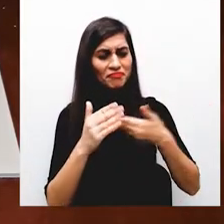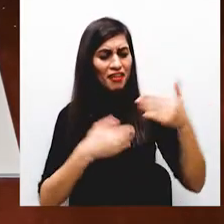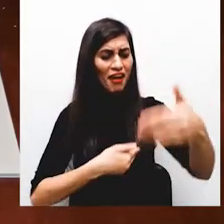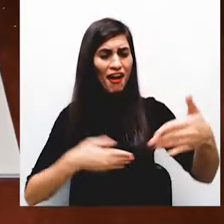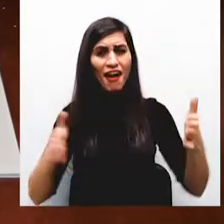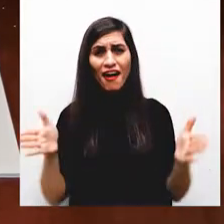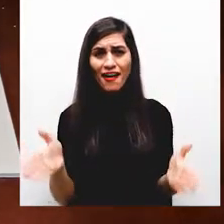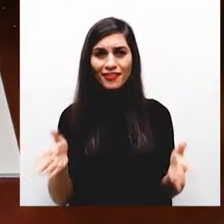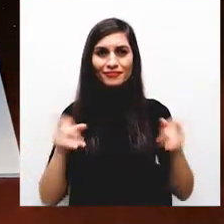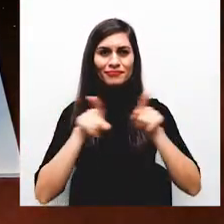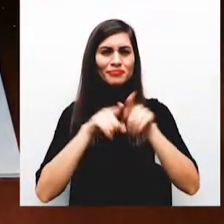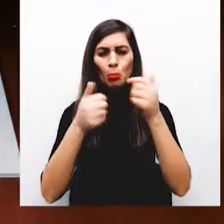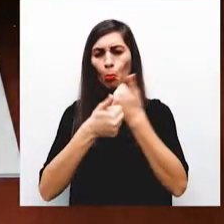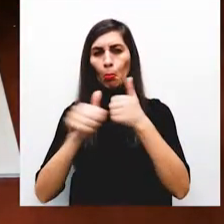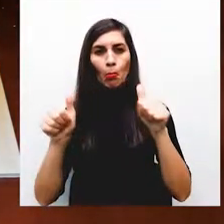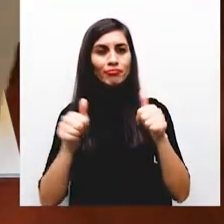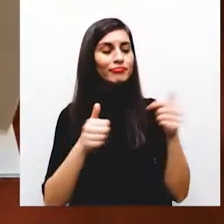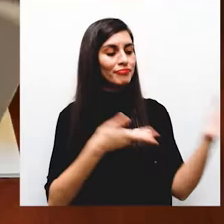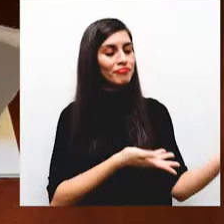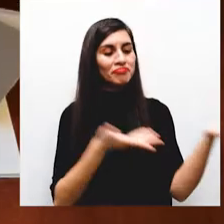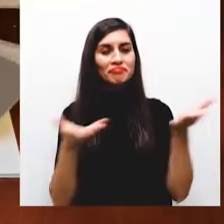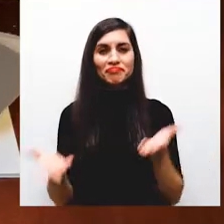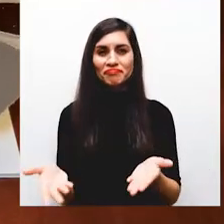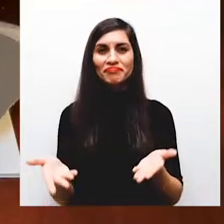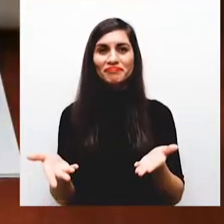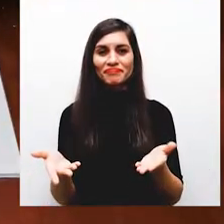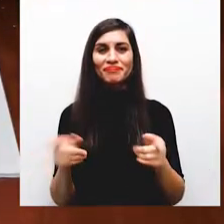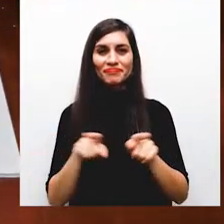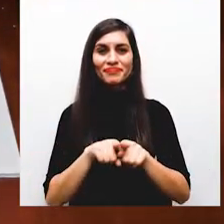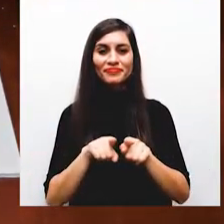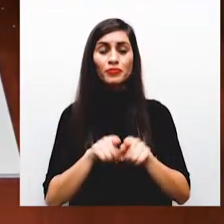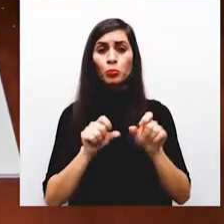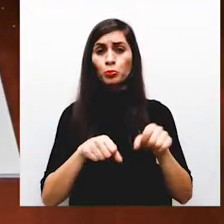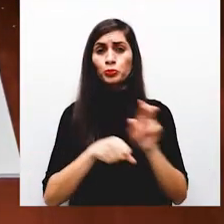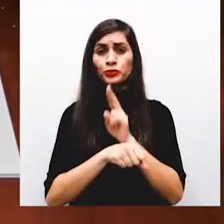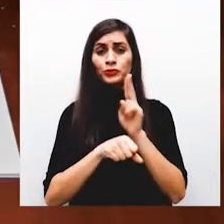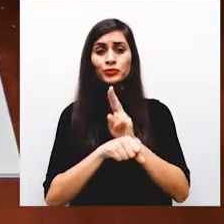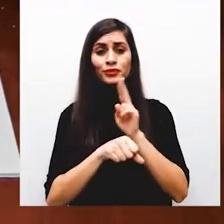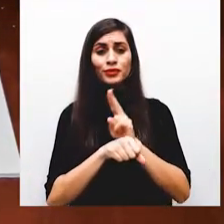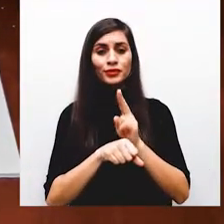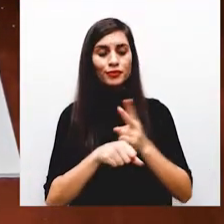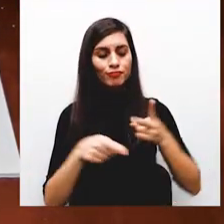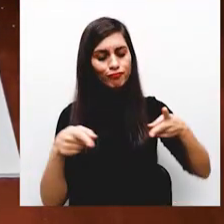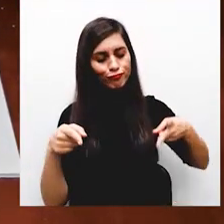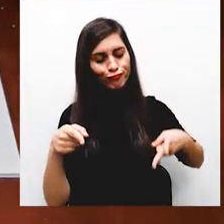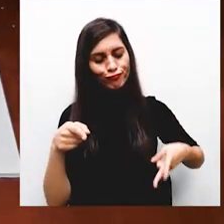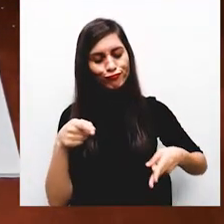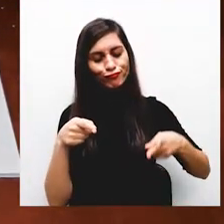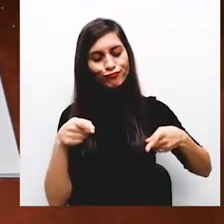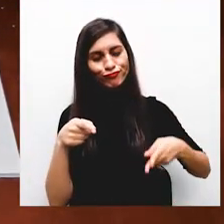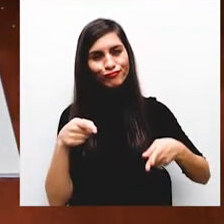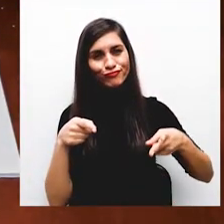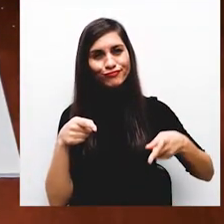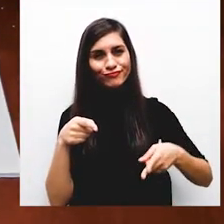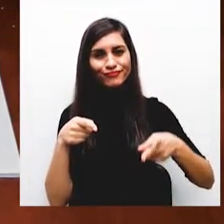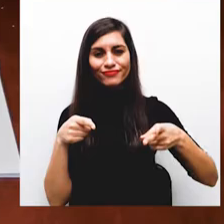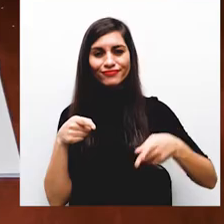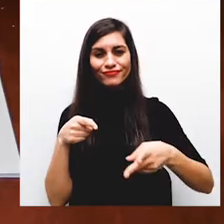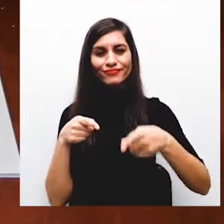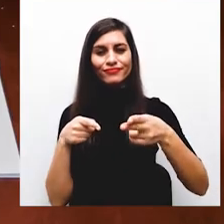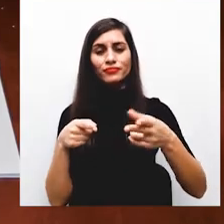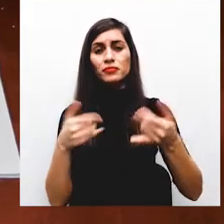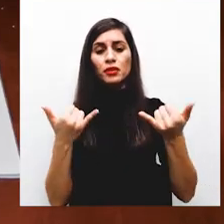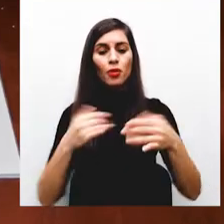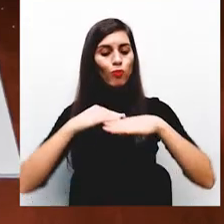ejemplo, una caja cualquiera que puedas encontrar en casa. La podemos cortar con la tijera